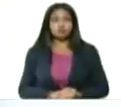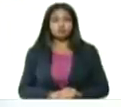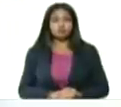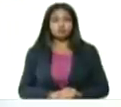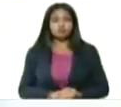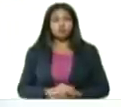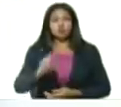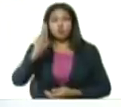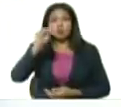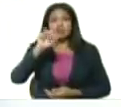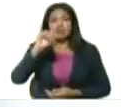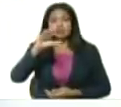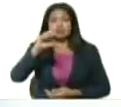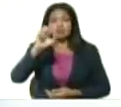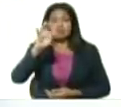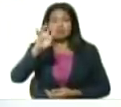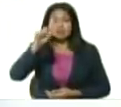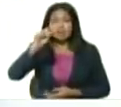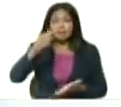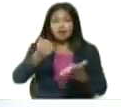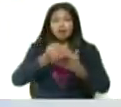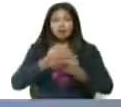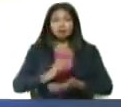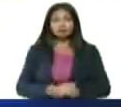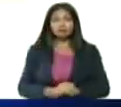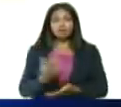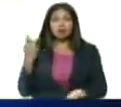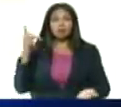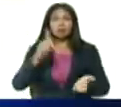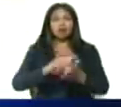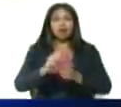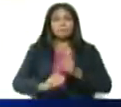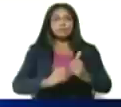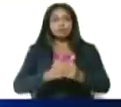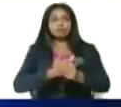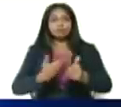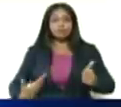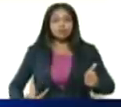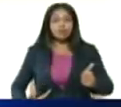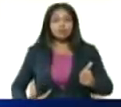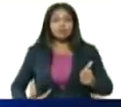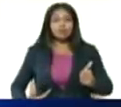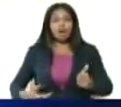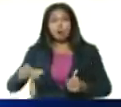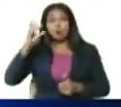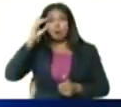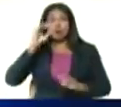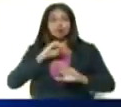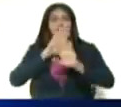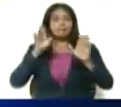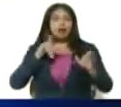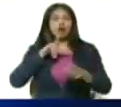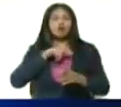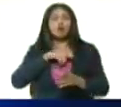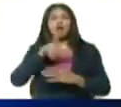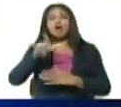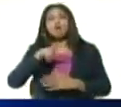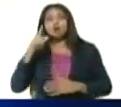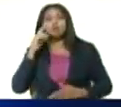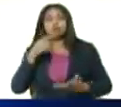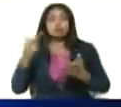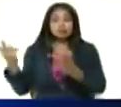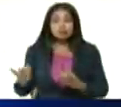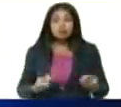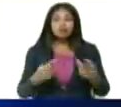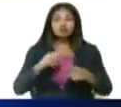Y de la UNICEF. Allá estuvo nuestra vicepresidenta ejecutiva más temprano en el aeropuerto recibiendo este